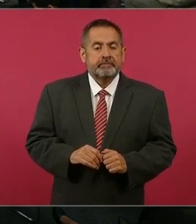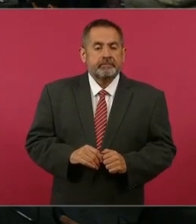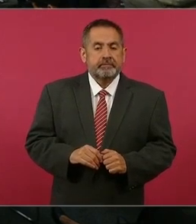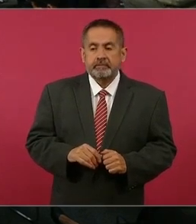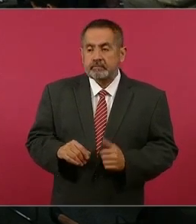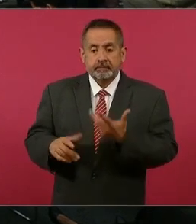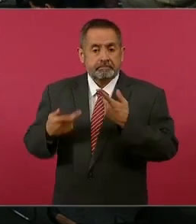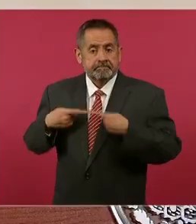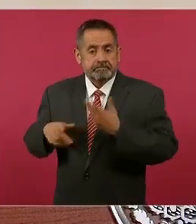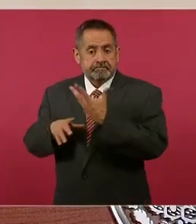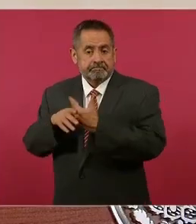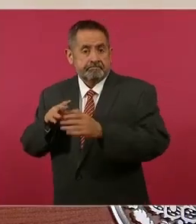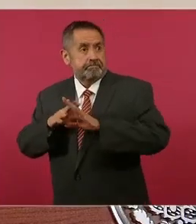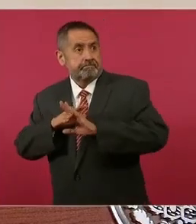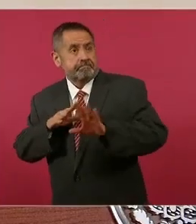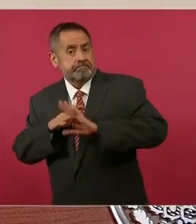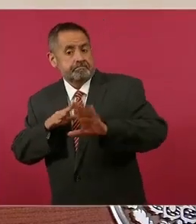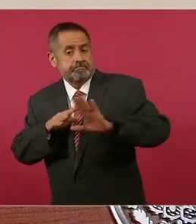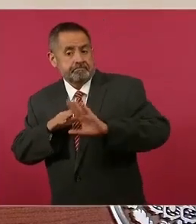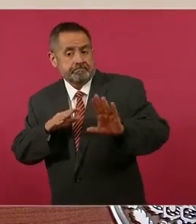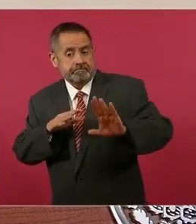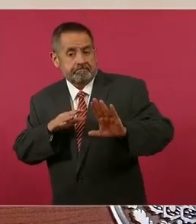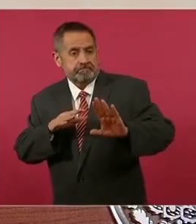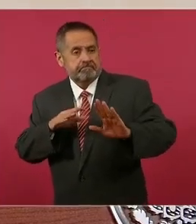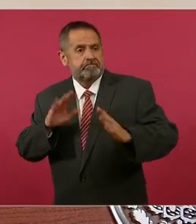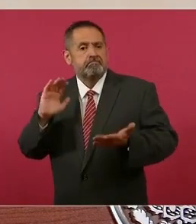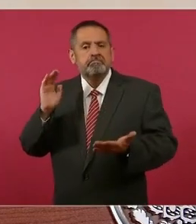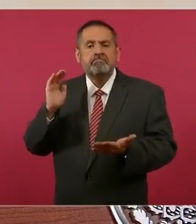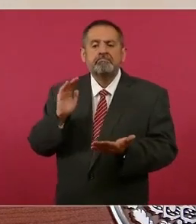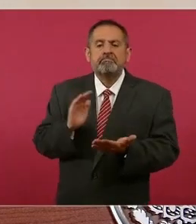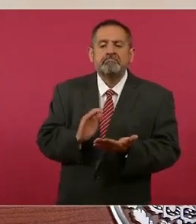la migración a partir de esta medida,